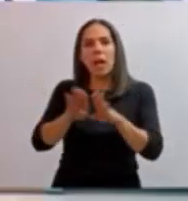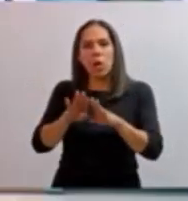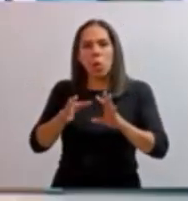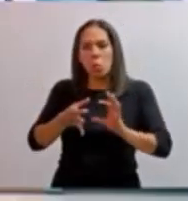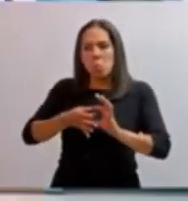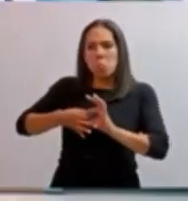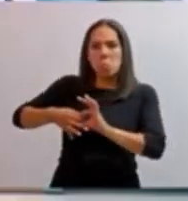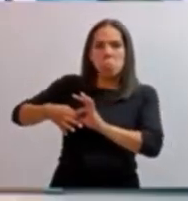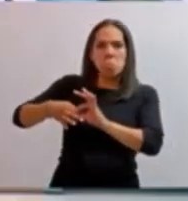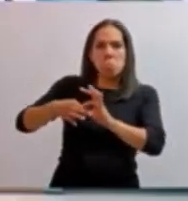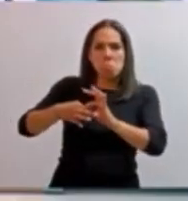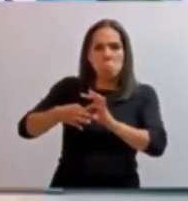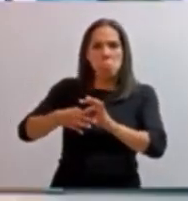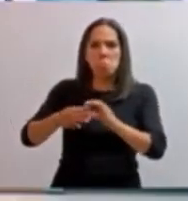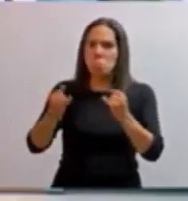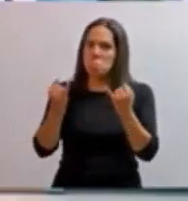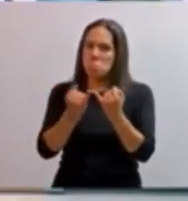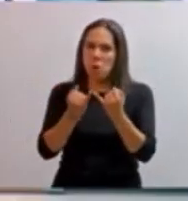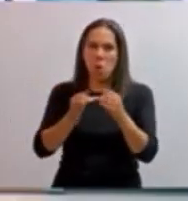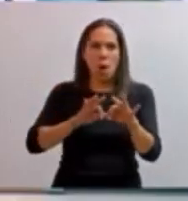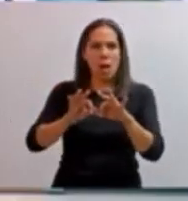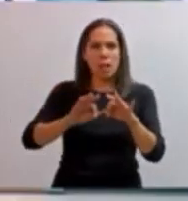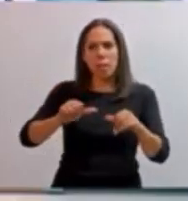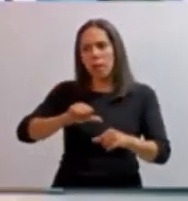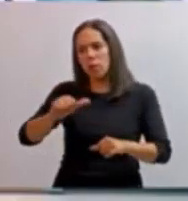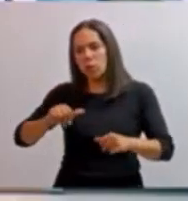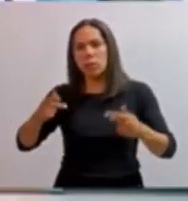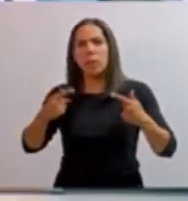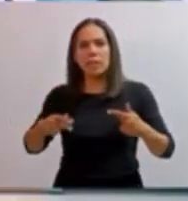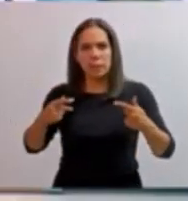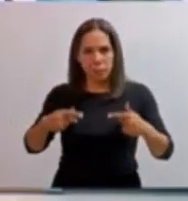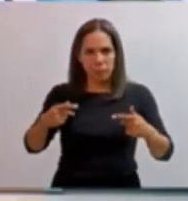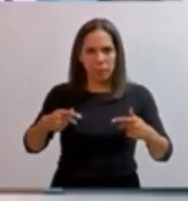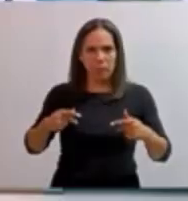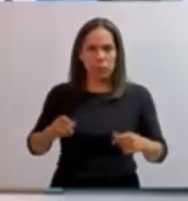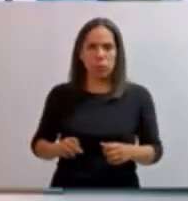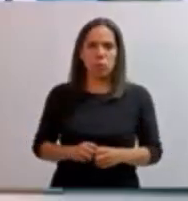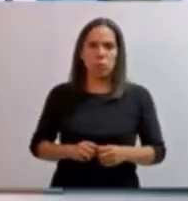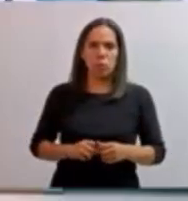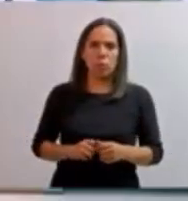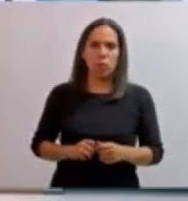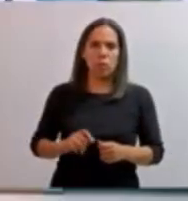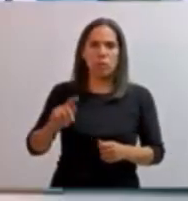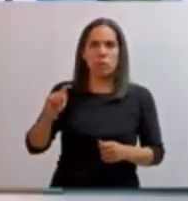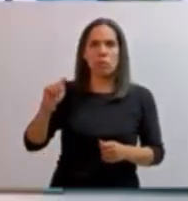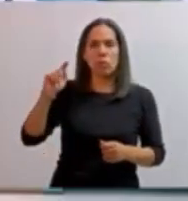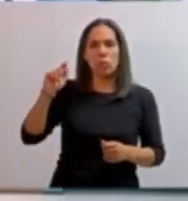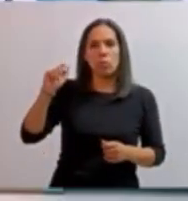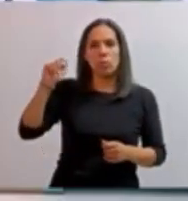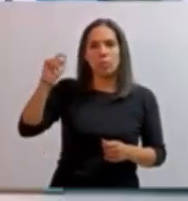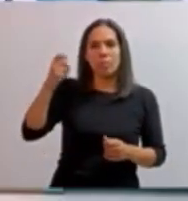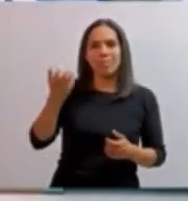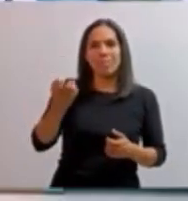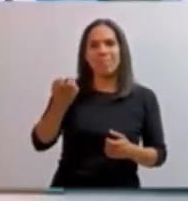en la estructura educativa, concretamente con los servicios de educación física y especial?